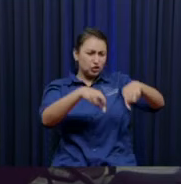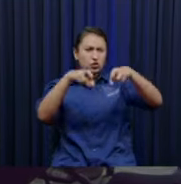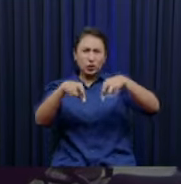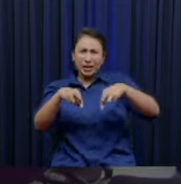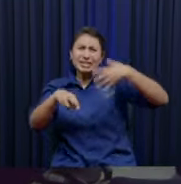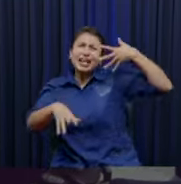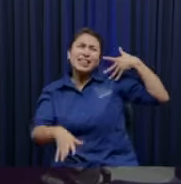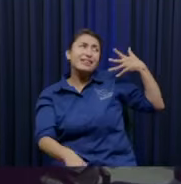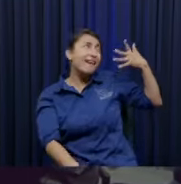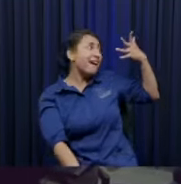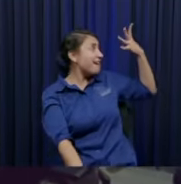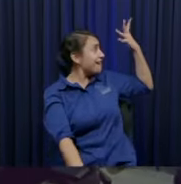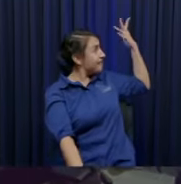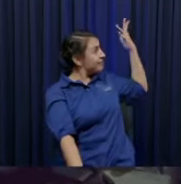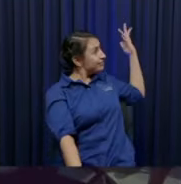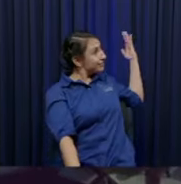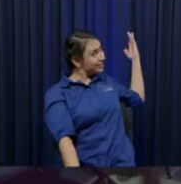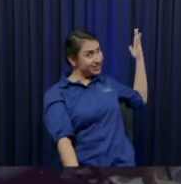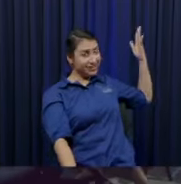Algunos son